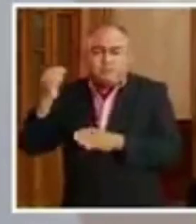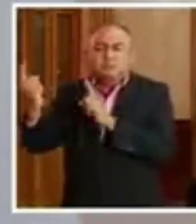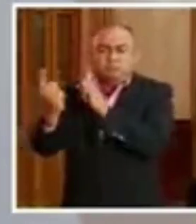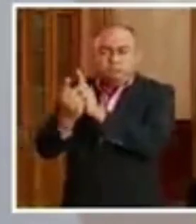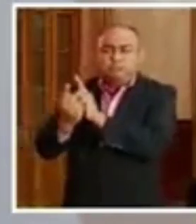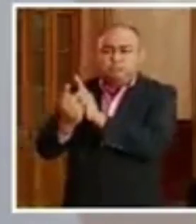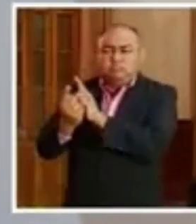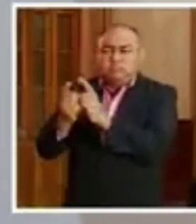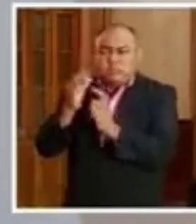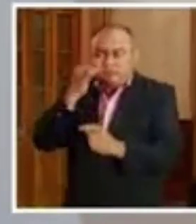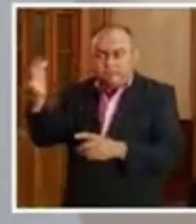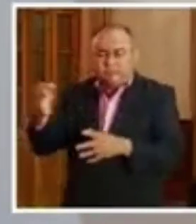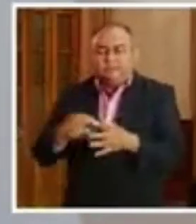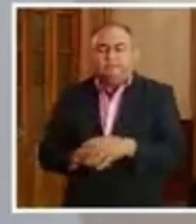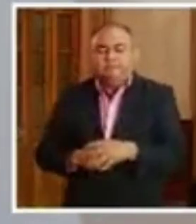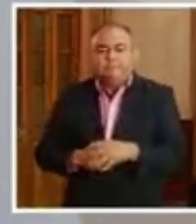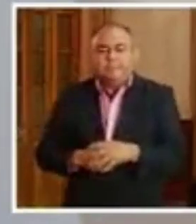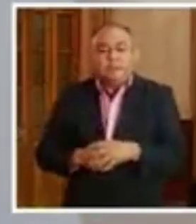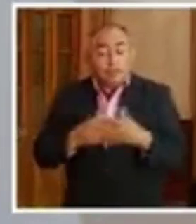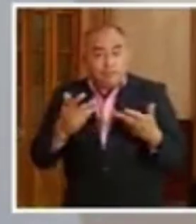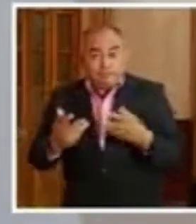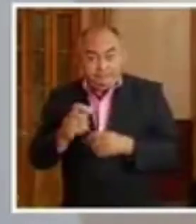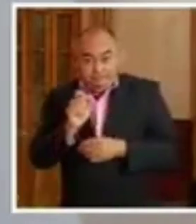fuera de rollos,